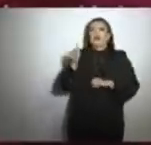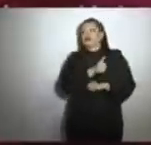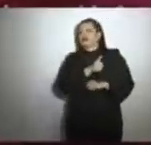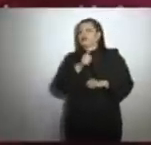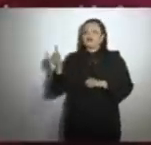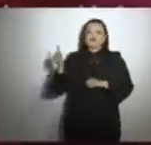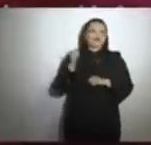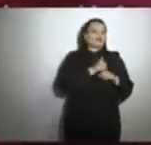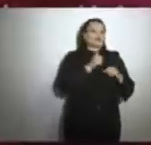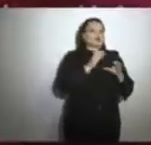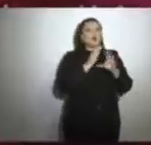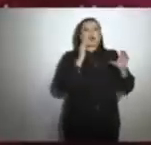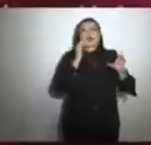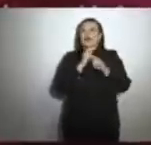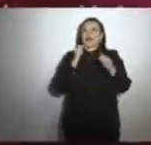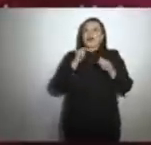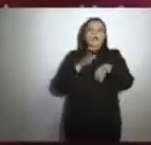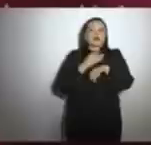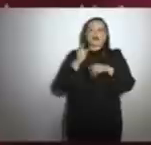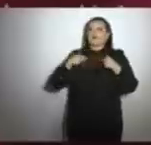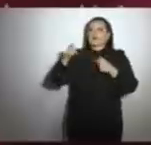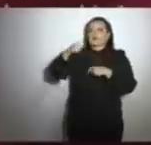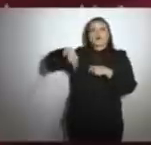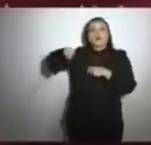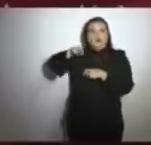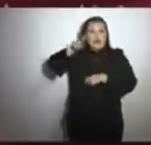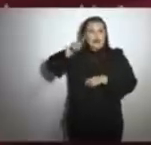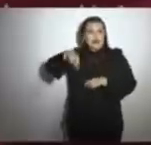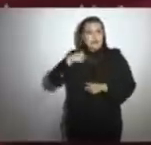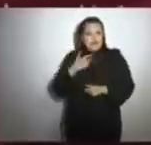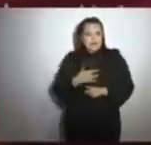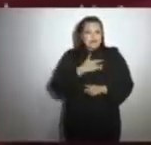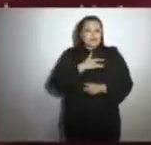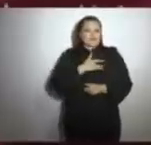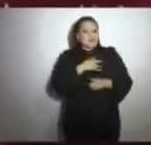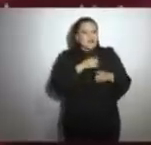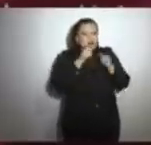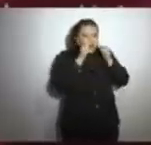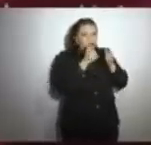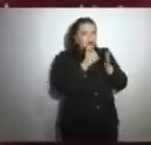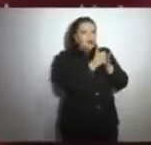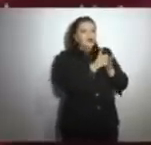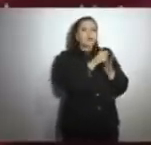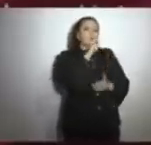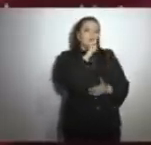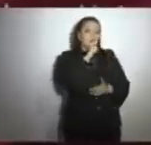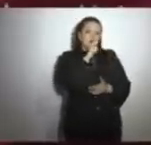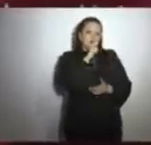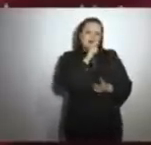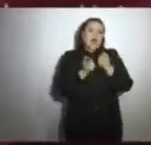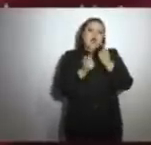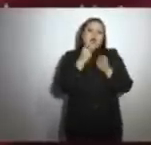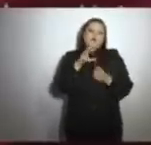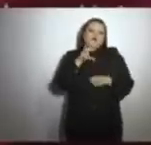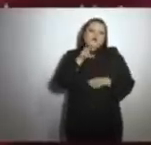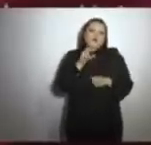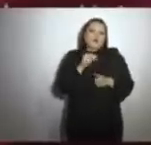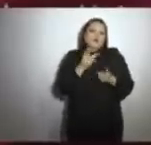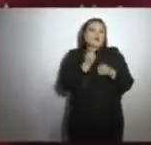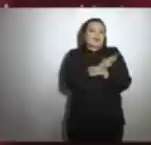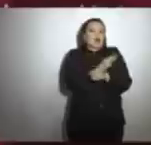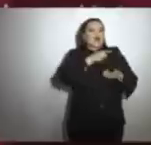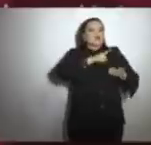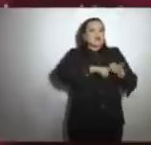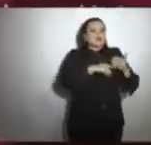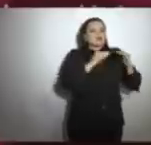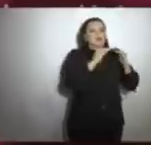público, porque no toda la gente tiene corazón para entender la vivencia de las familias